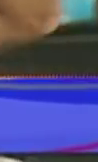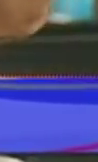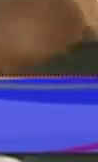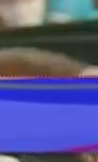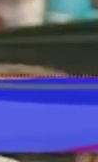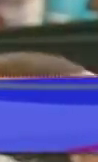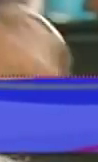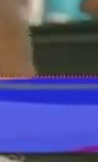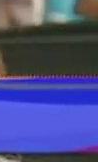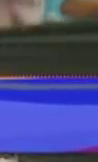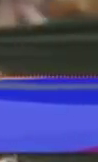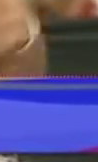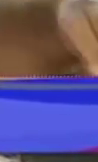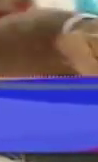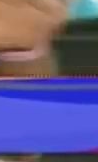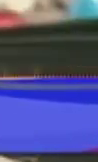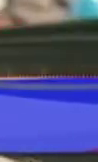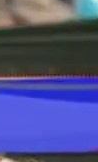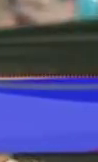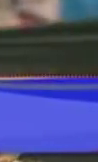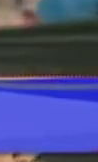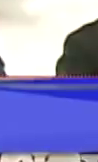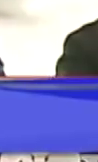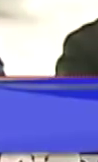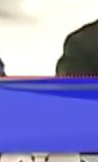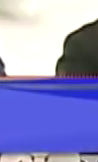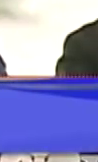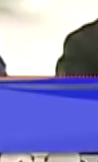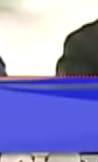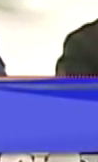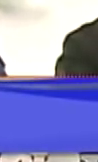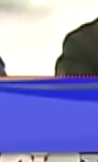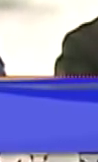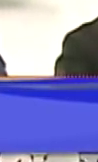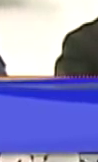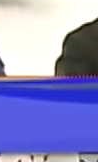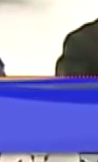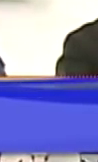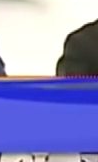Para activar nuevamente la pesca de arrastre industrial. Que son los mismos golpistas.